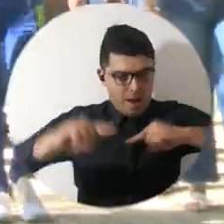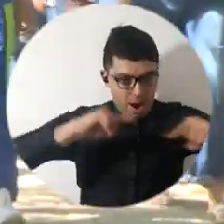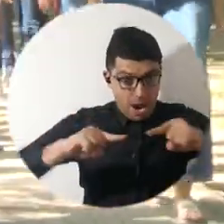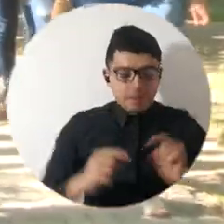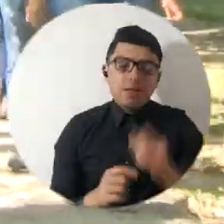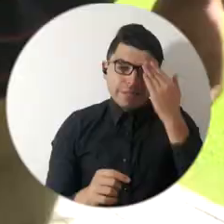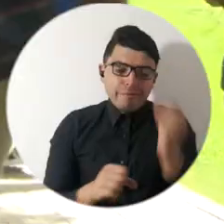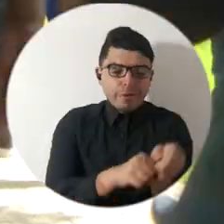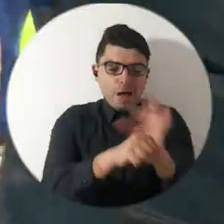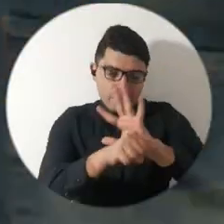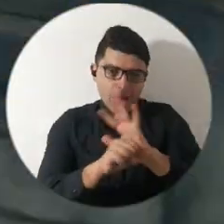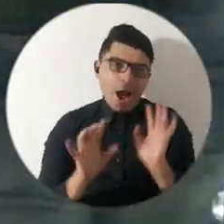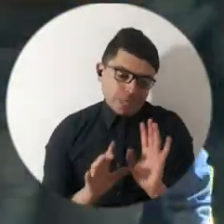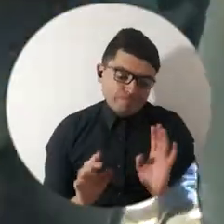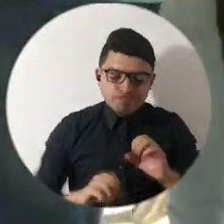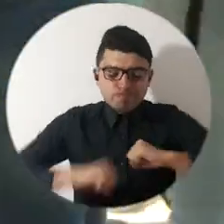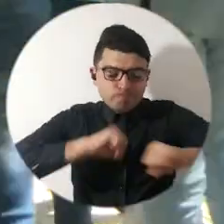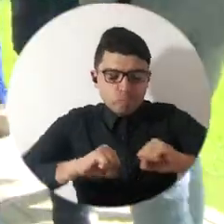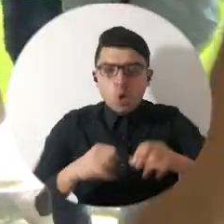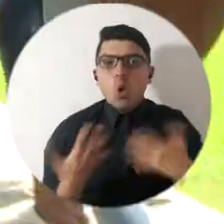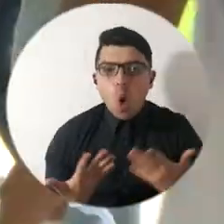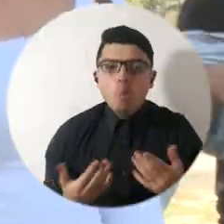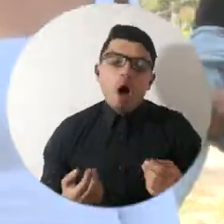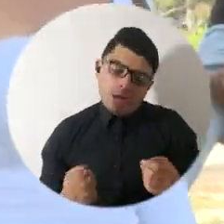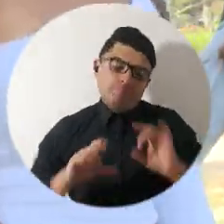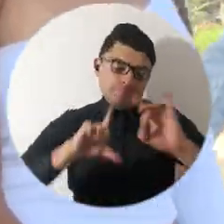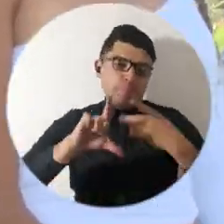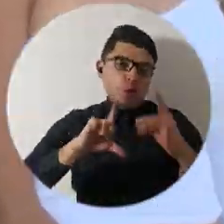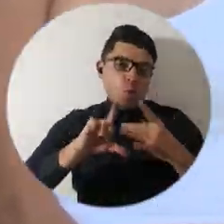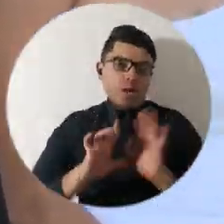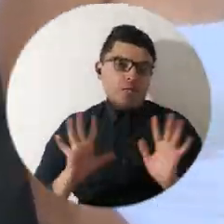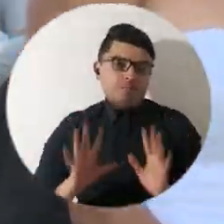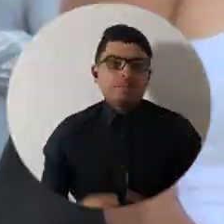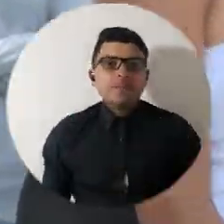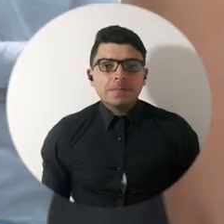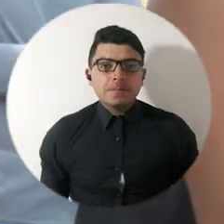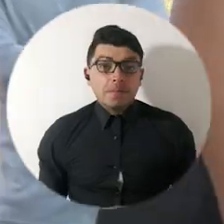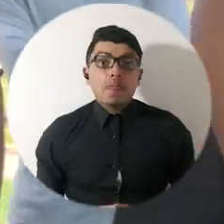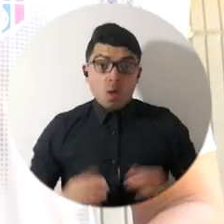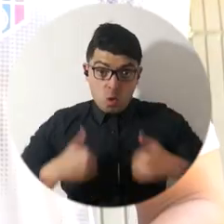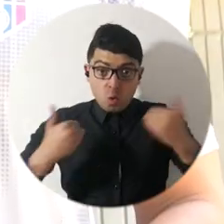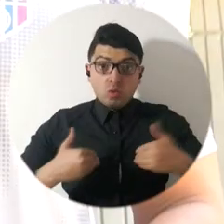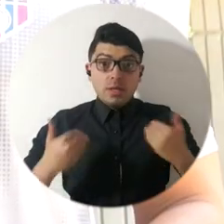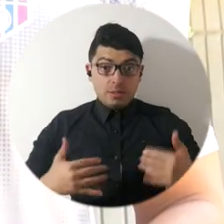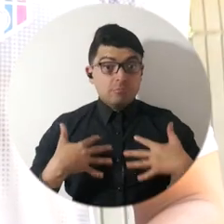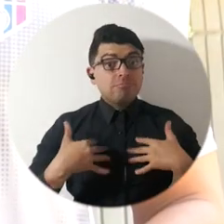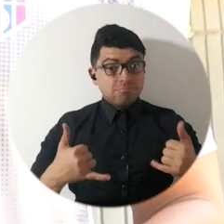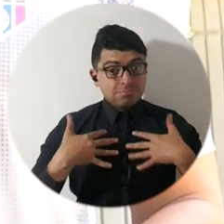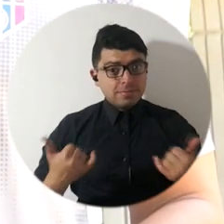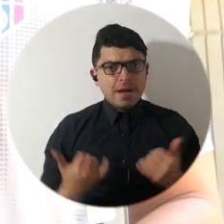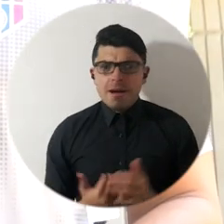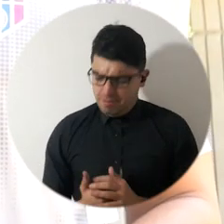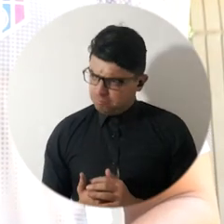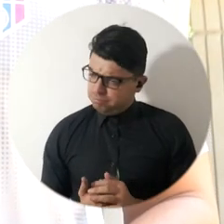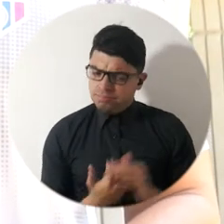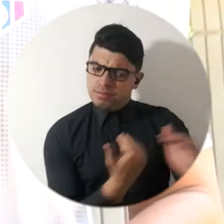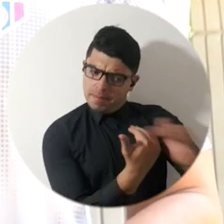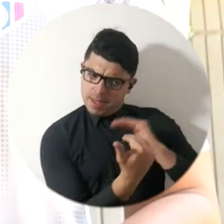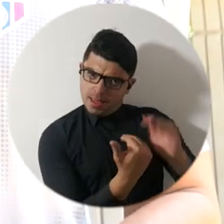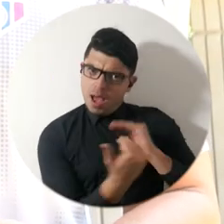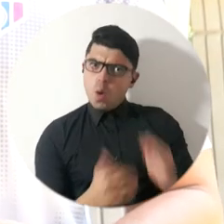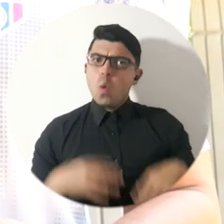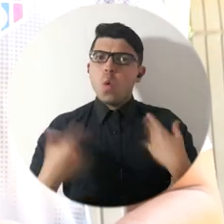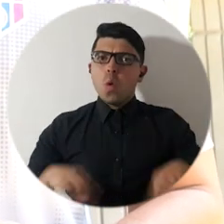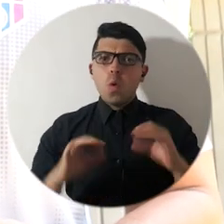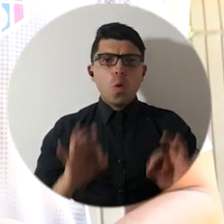las condiciones de la pandemia solo han realizado sus estudios desde la virtualidad. Estoy muy contento y feliz de que nos hayan